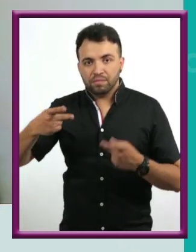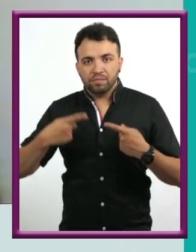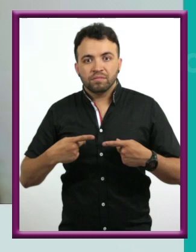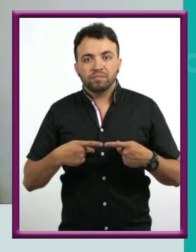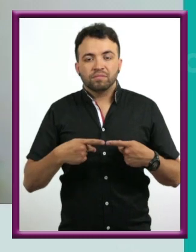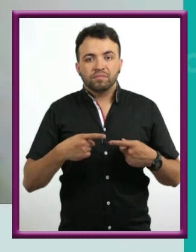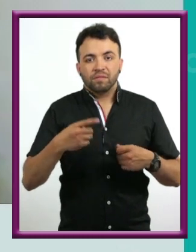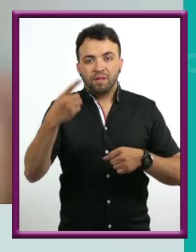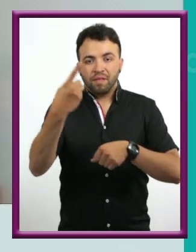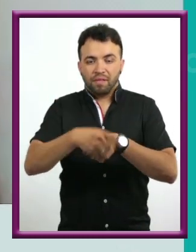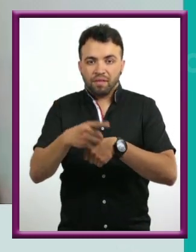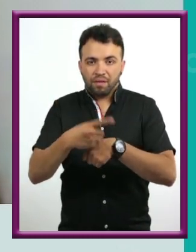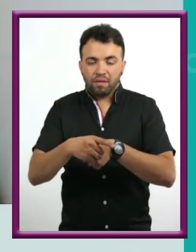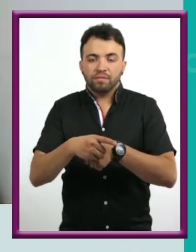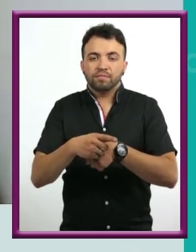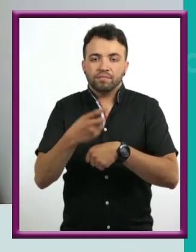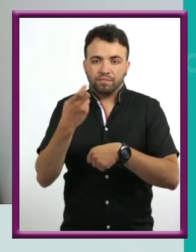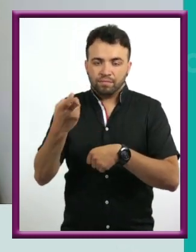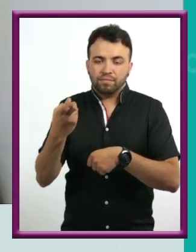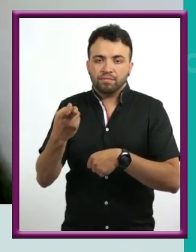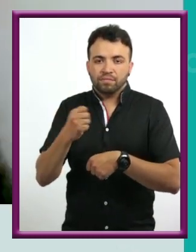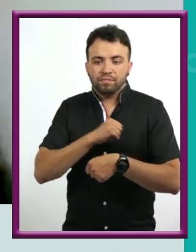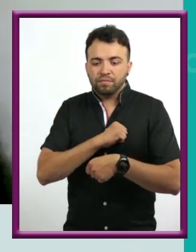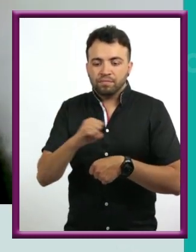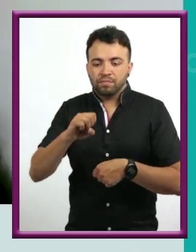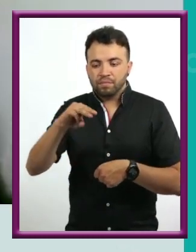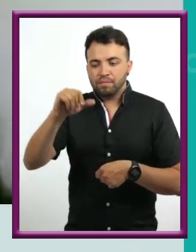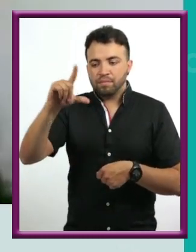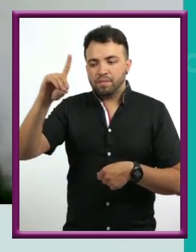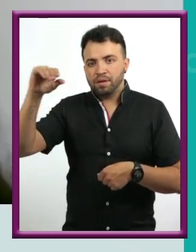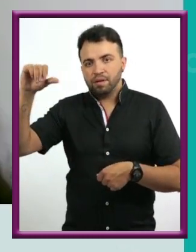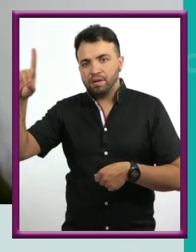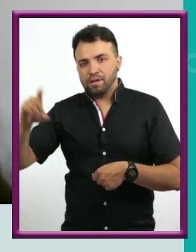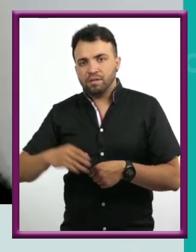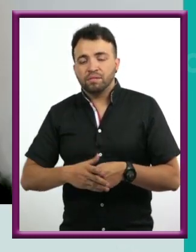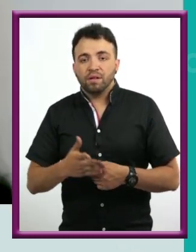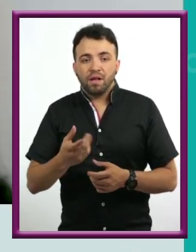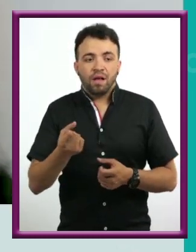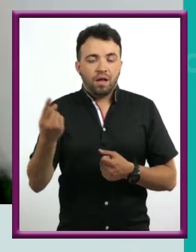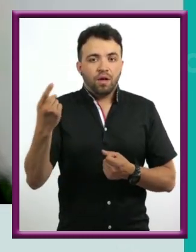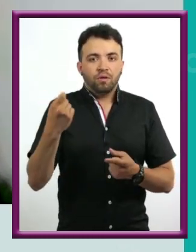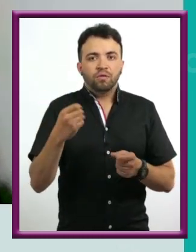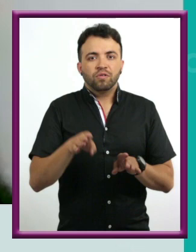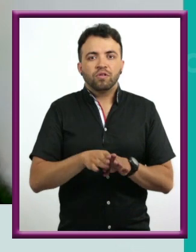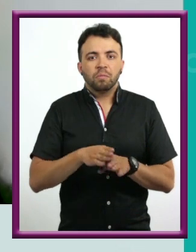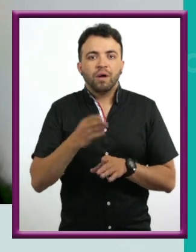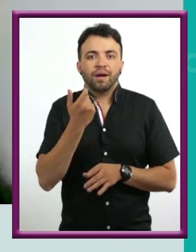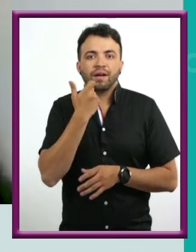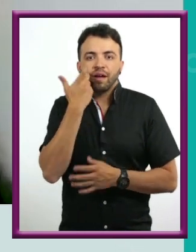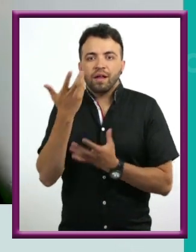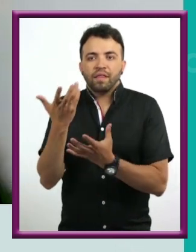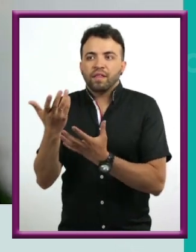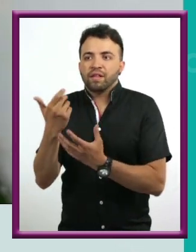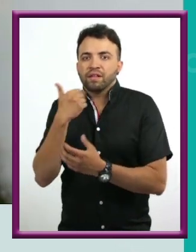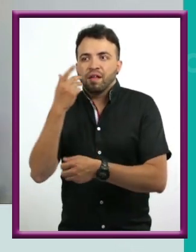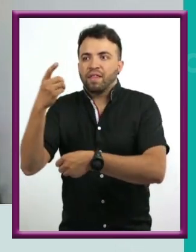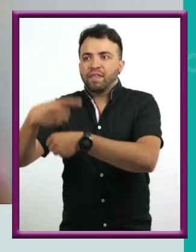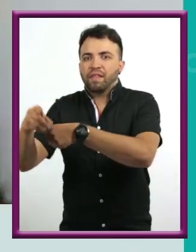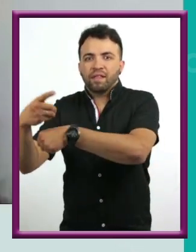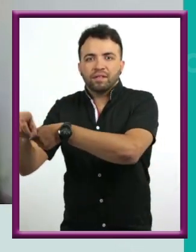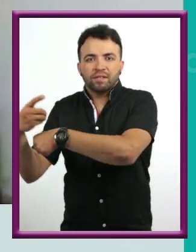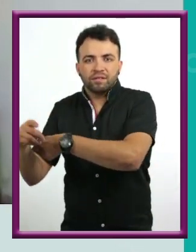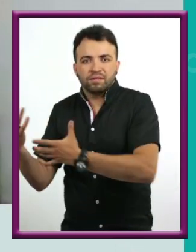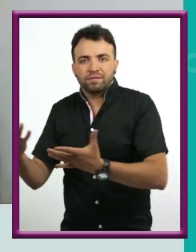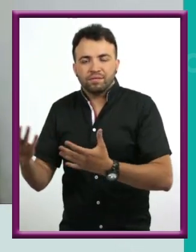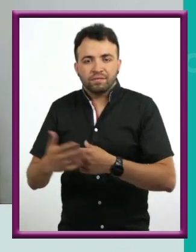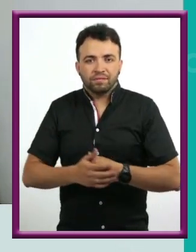a las personas y de dañar y destruirlas. Muchas veces esto, pues, lo hacen intencionalmente y algunas